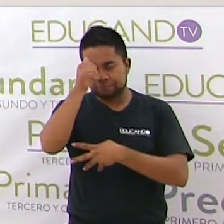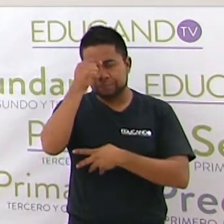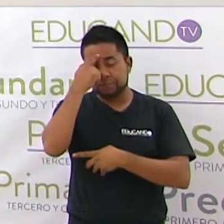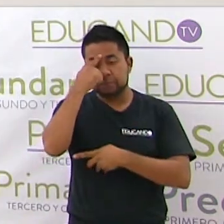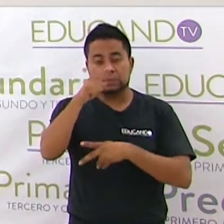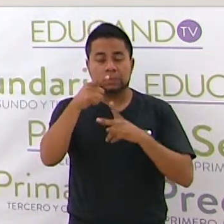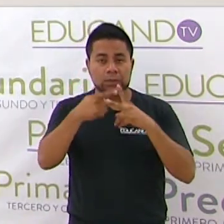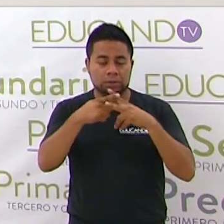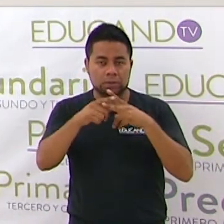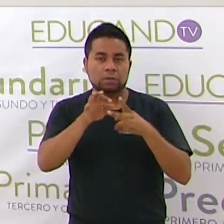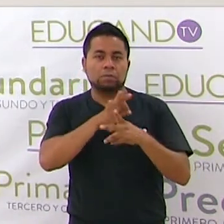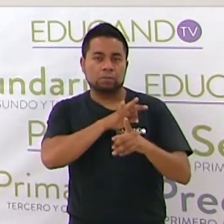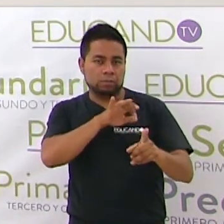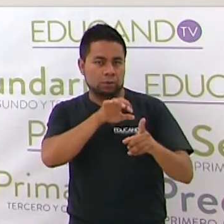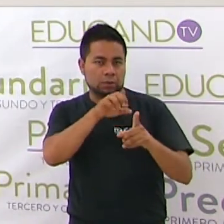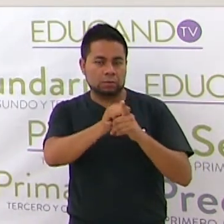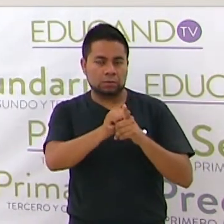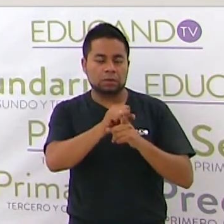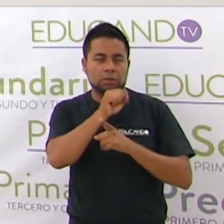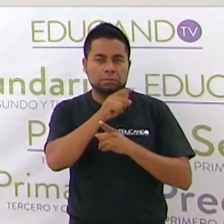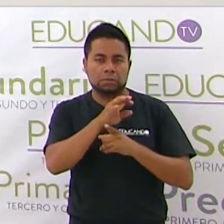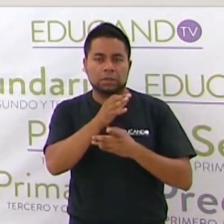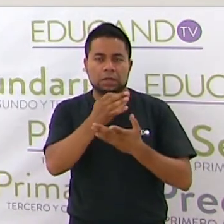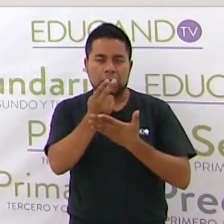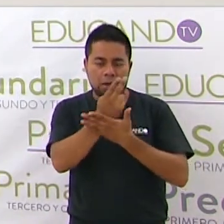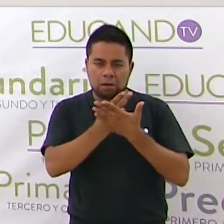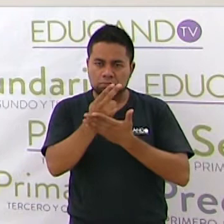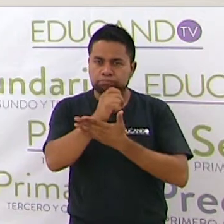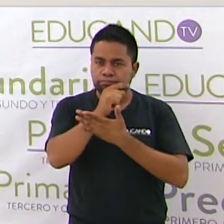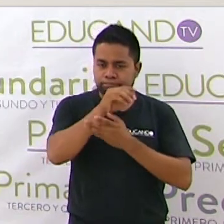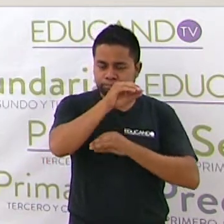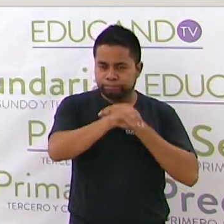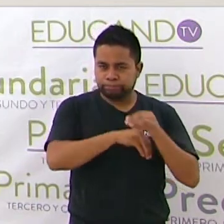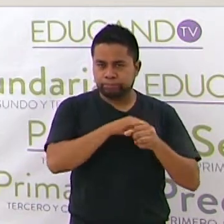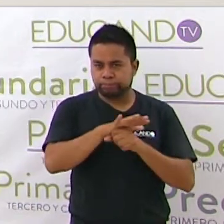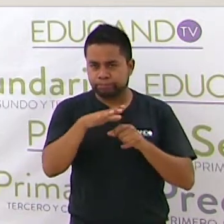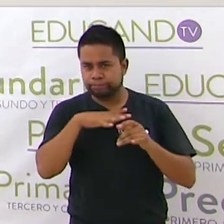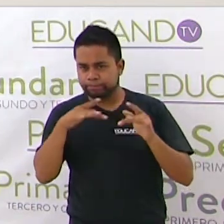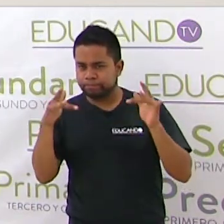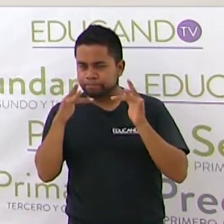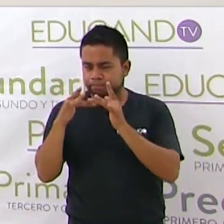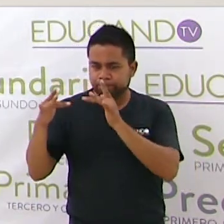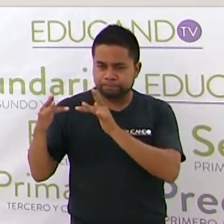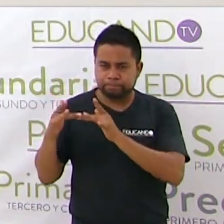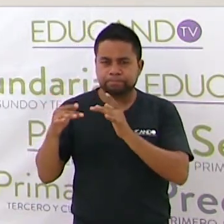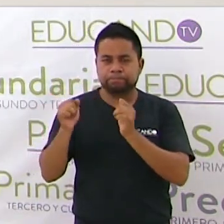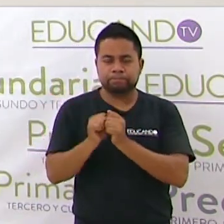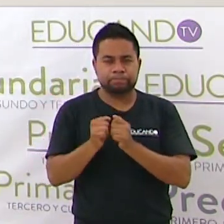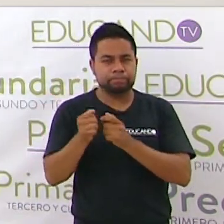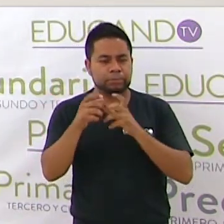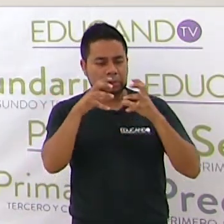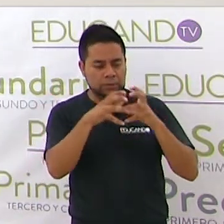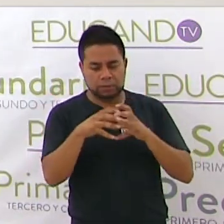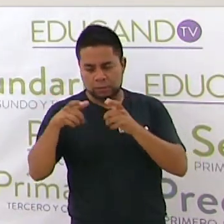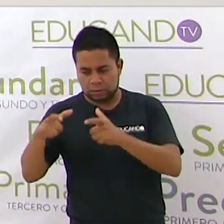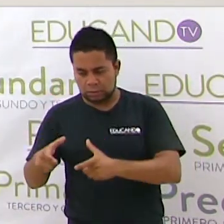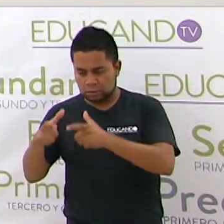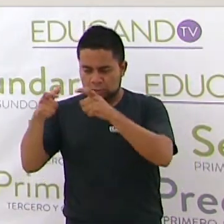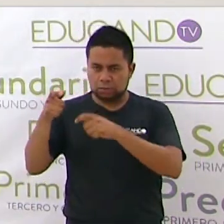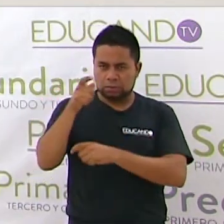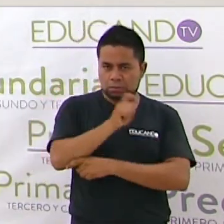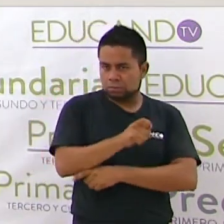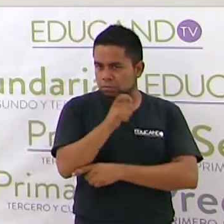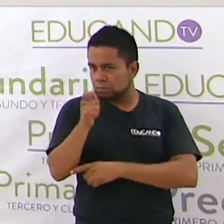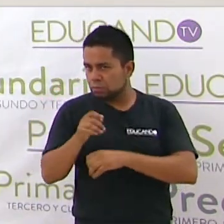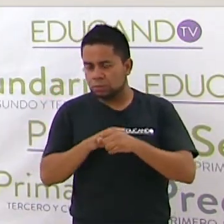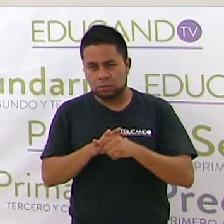matemáticamente y también lo podamos hacer gráficamente. Podamos establecer qué relación hay entonces entre una esfera, entre el volumen de una esfera y entre